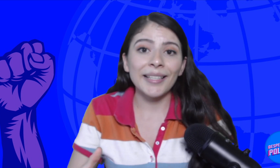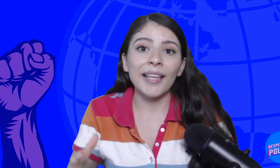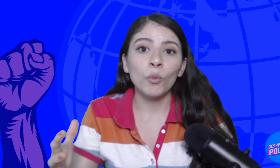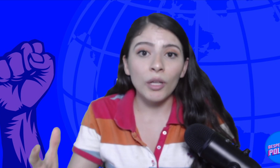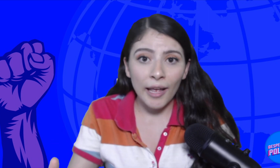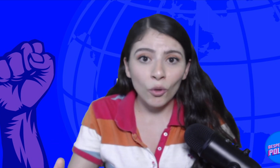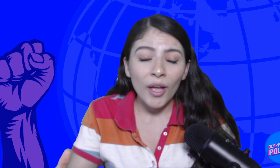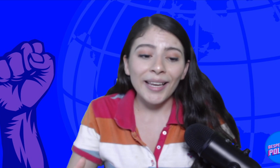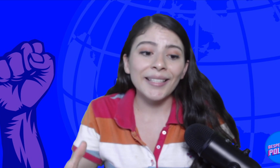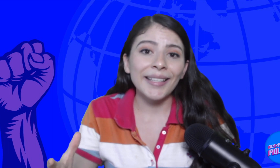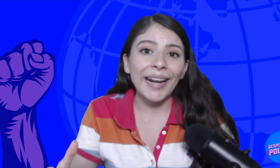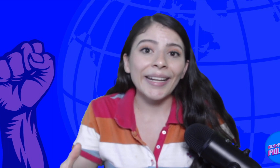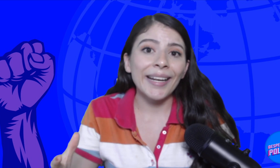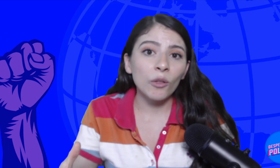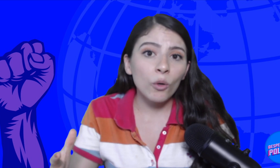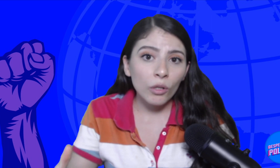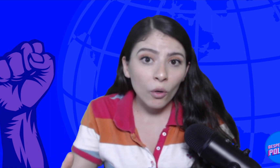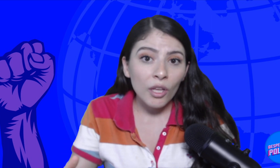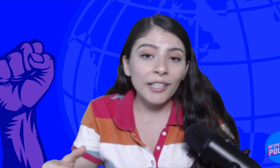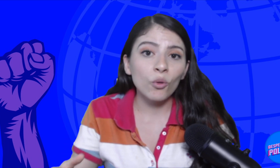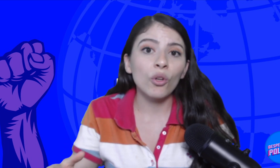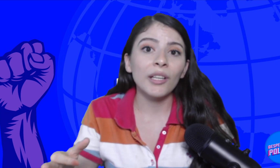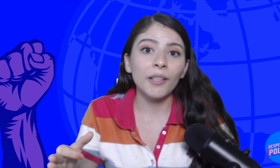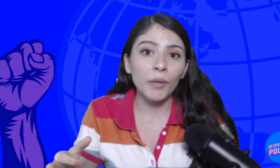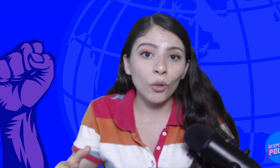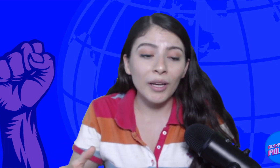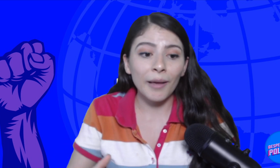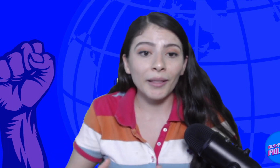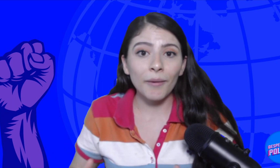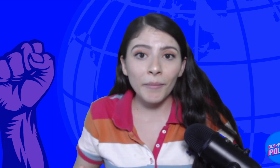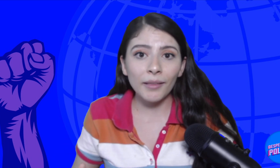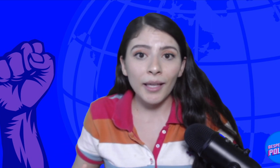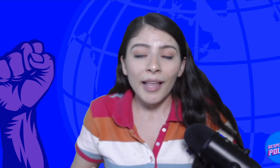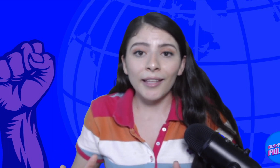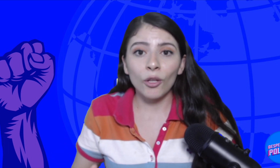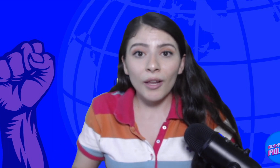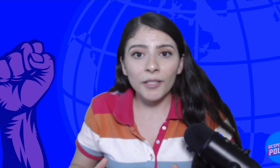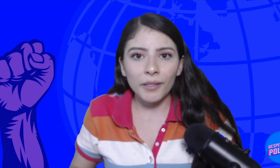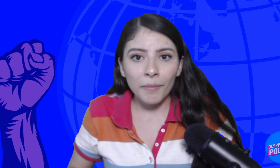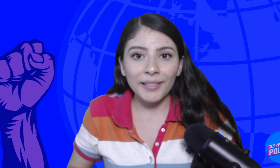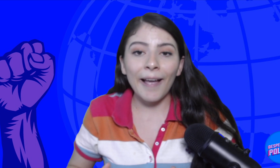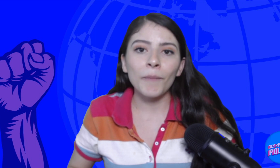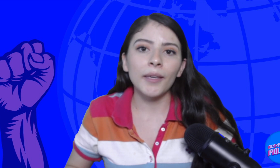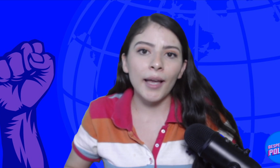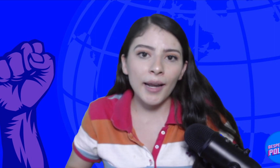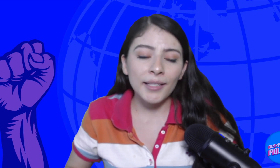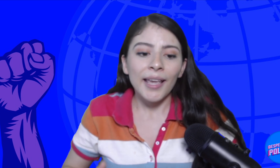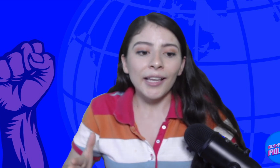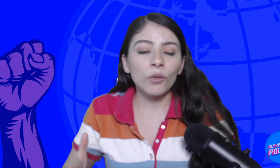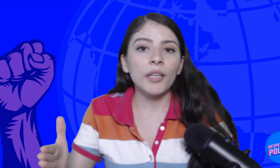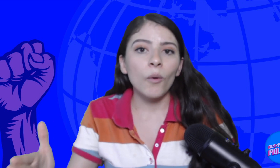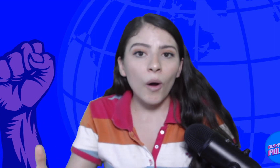Que las están mutilando, que les están retirando el útero sin su consentimiento y lamentablemente dentro de las víctimas hay